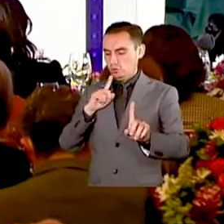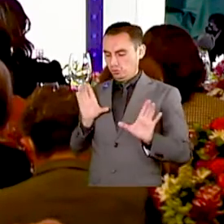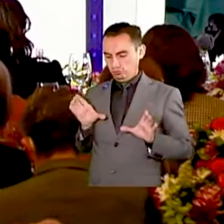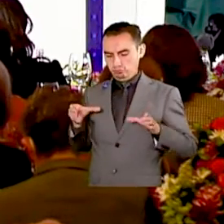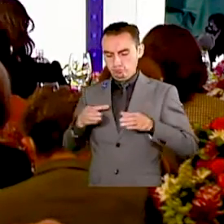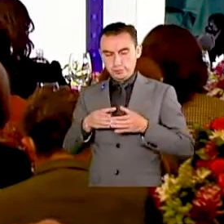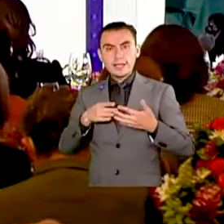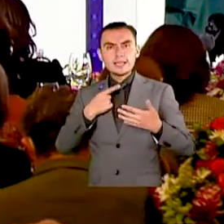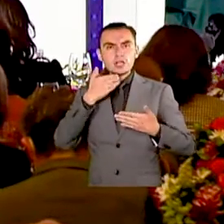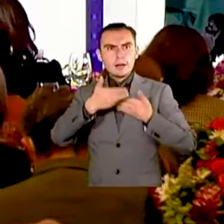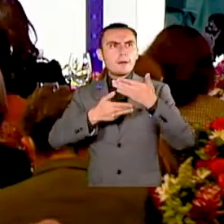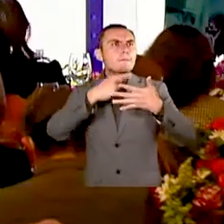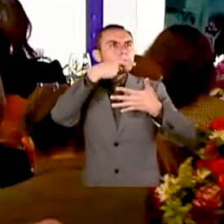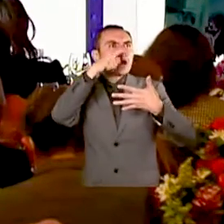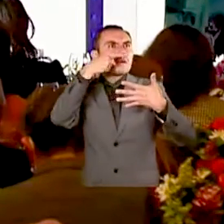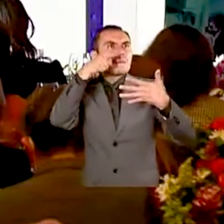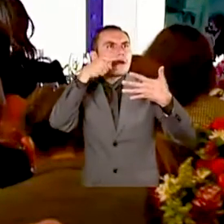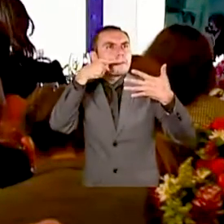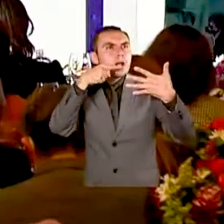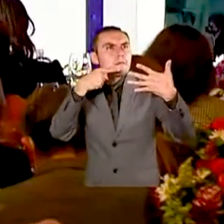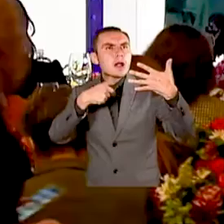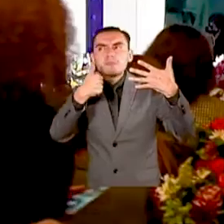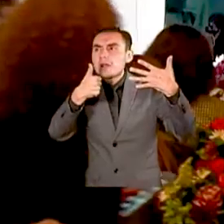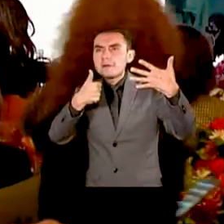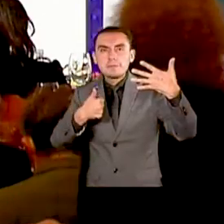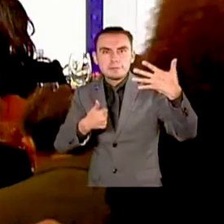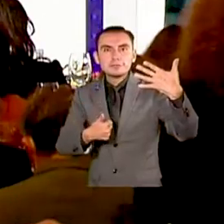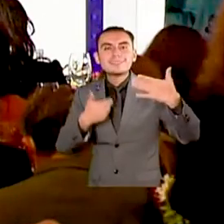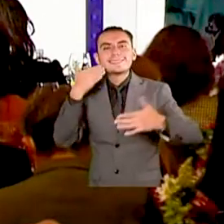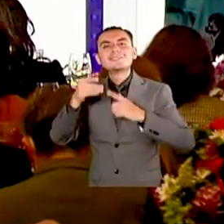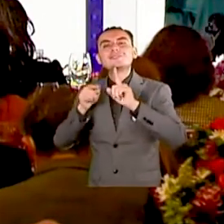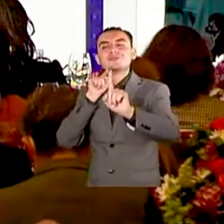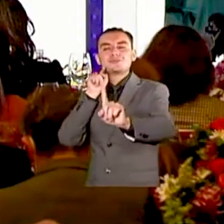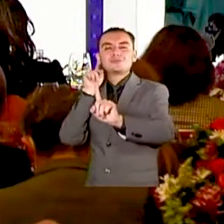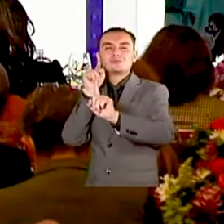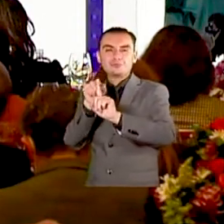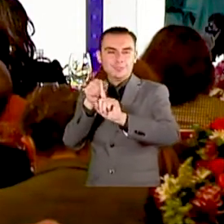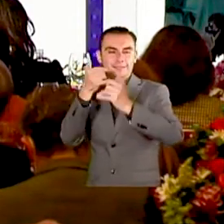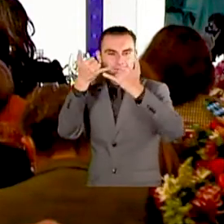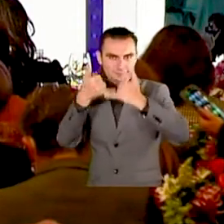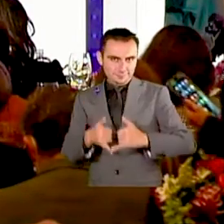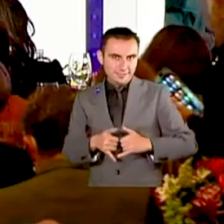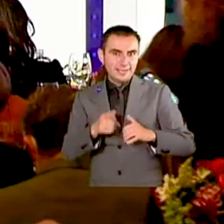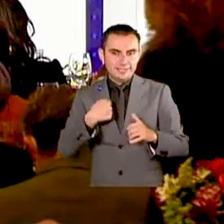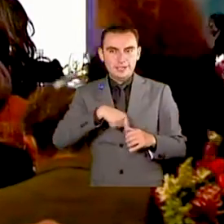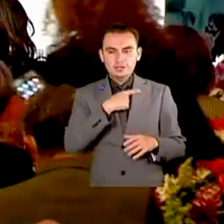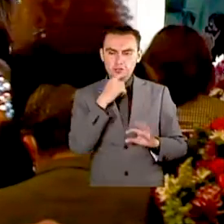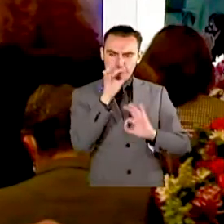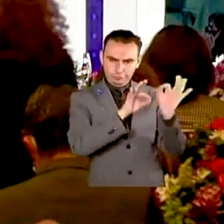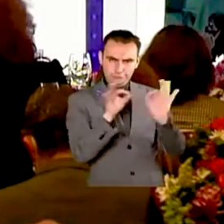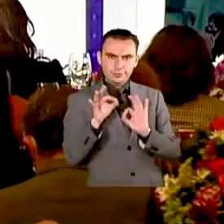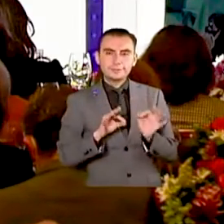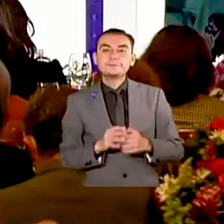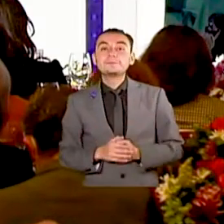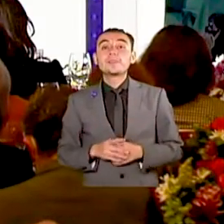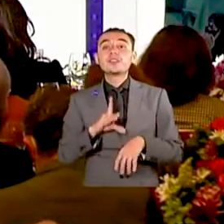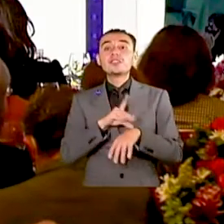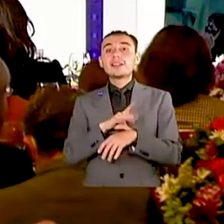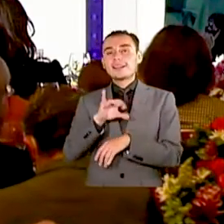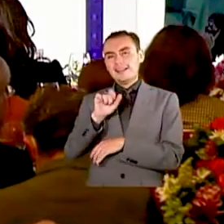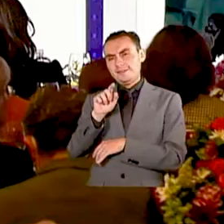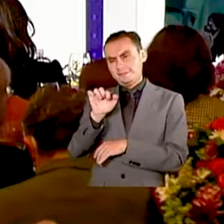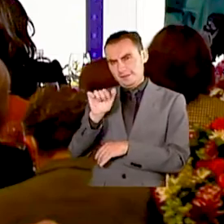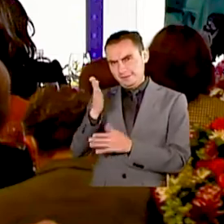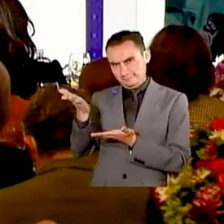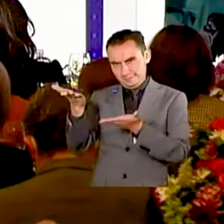ir chuleando cuando vayamos caminando para lograr el objetivo final cuando terminemos nuestra función. Doctora Camila,